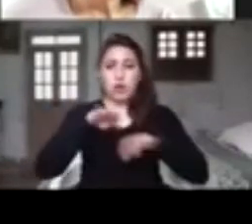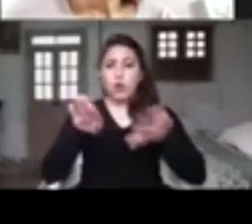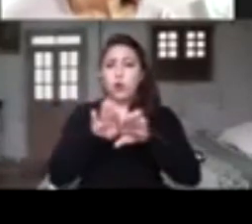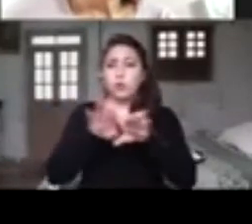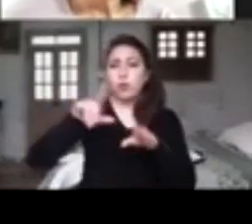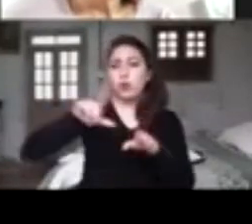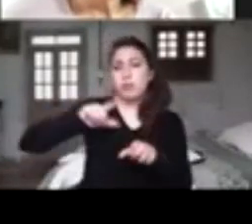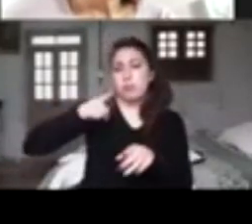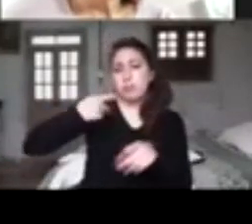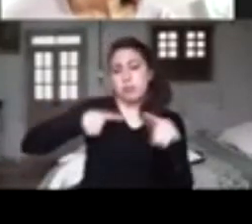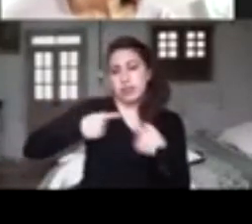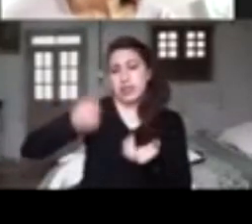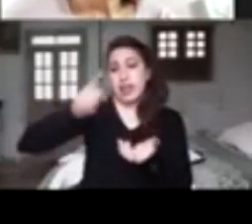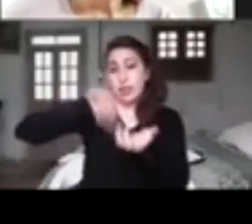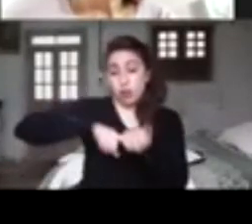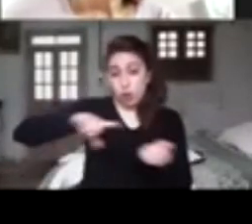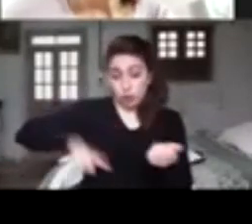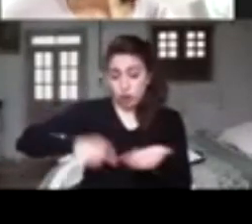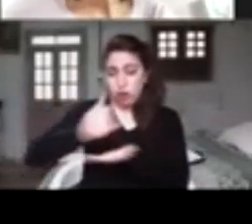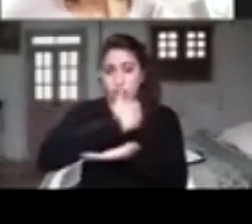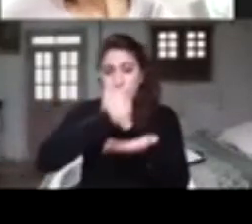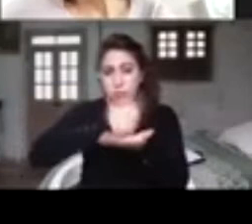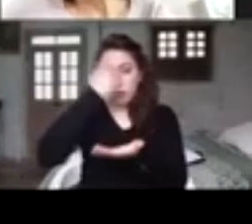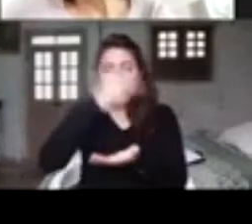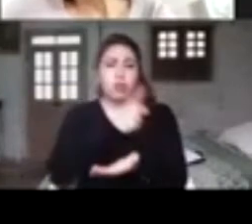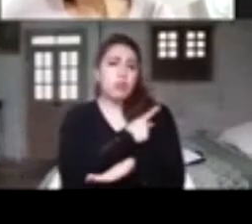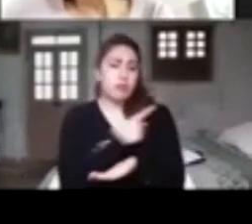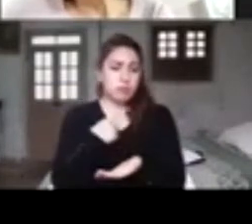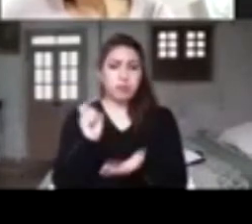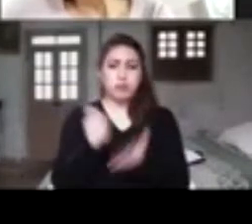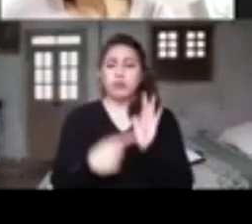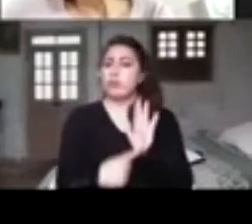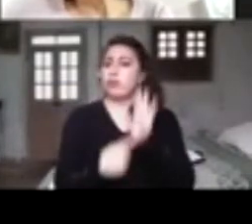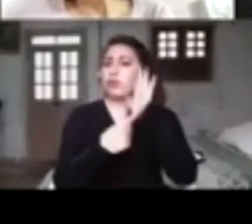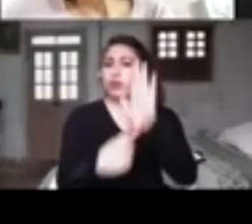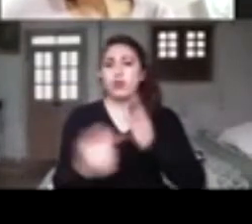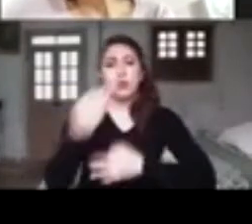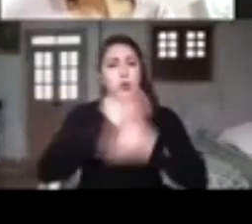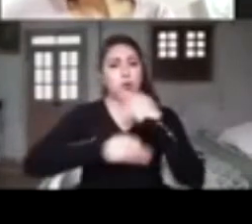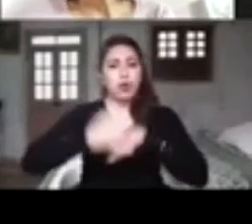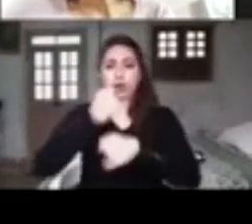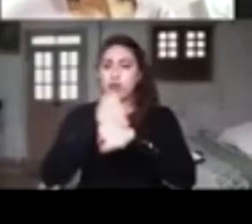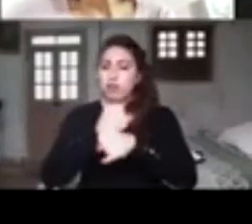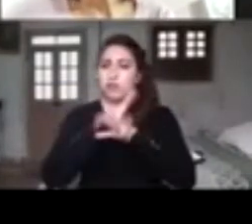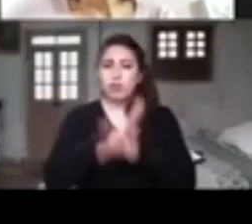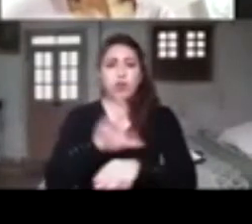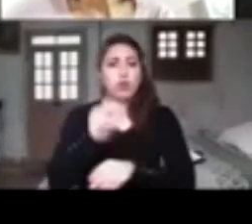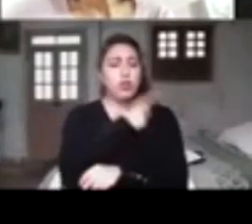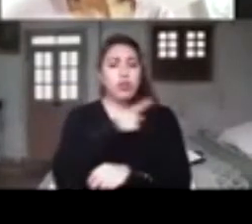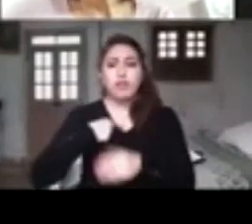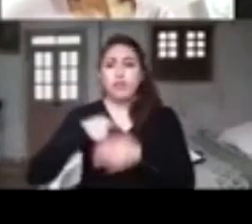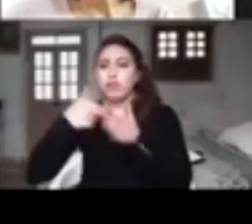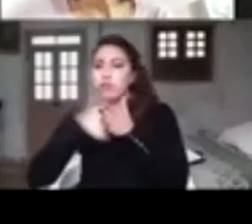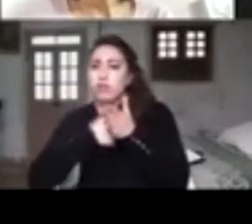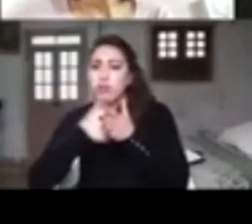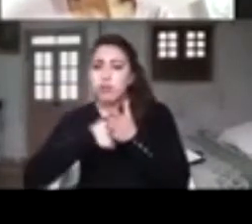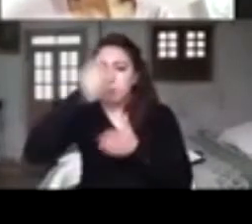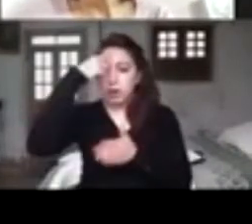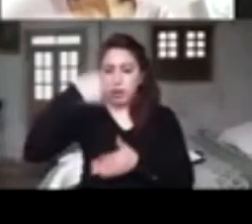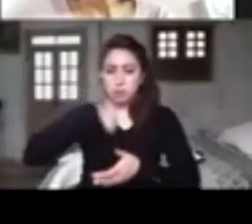información sin importar cuestiones partidistas, tiempos electorales o intereses